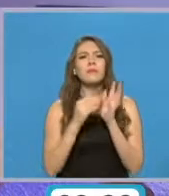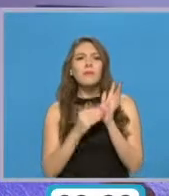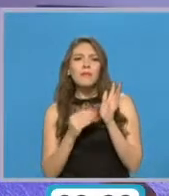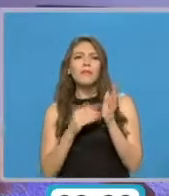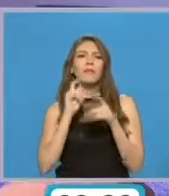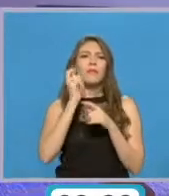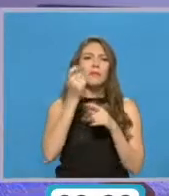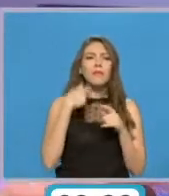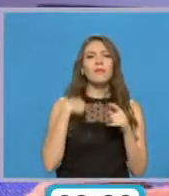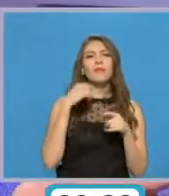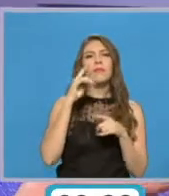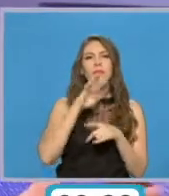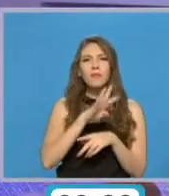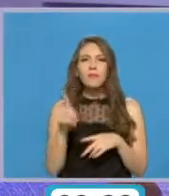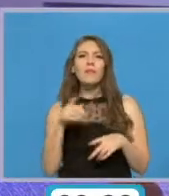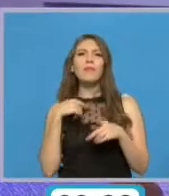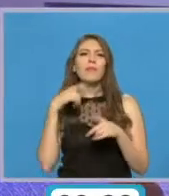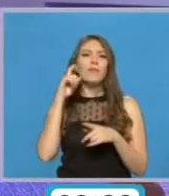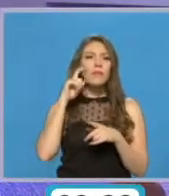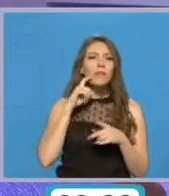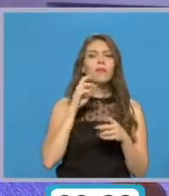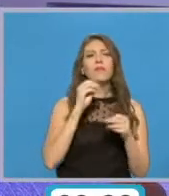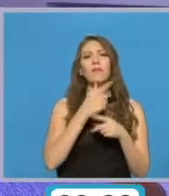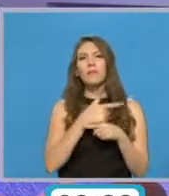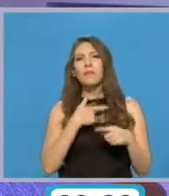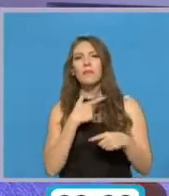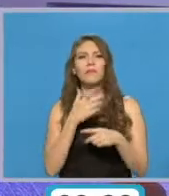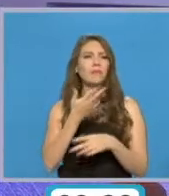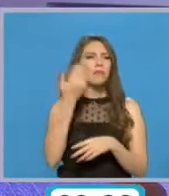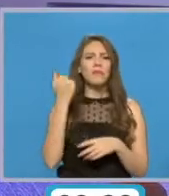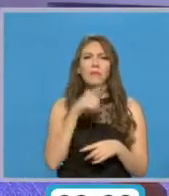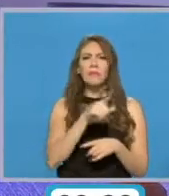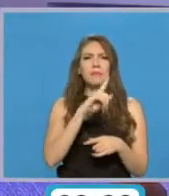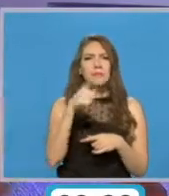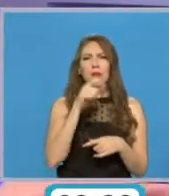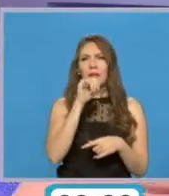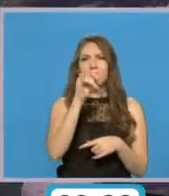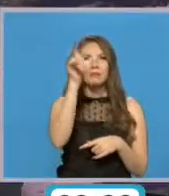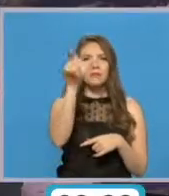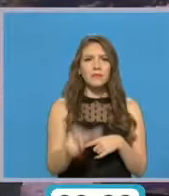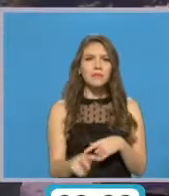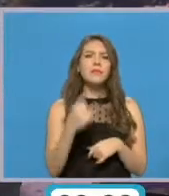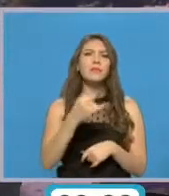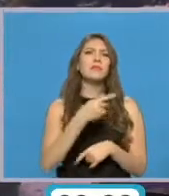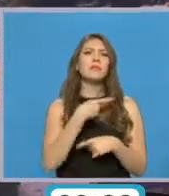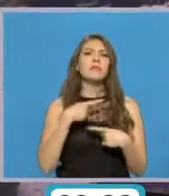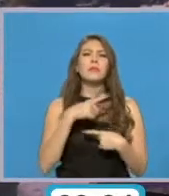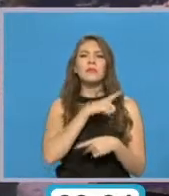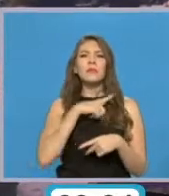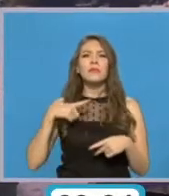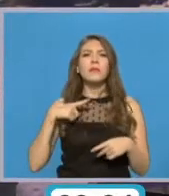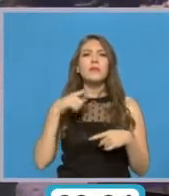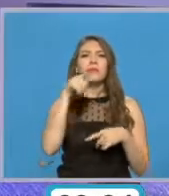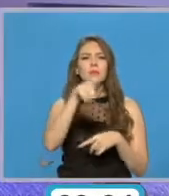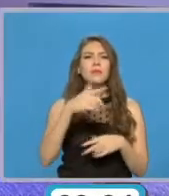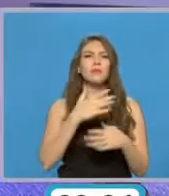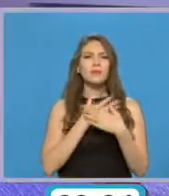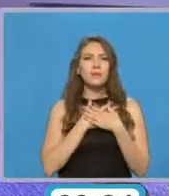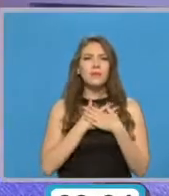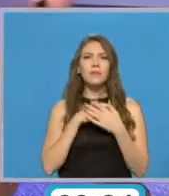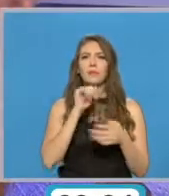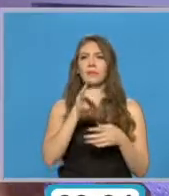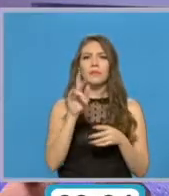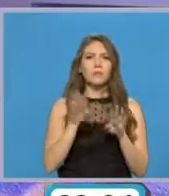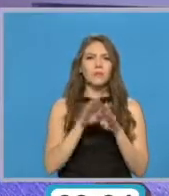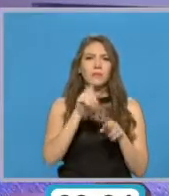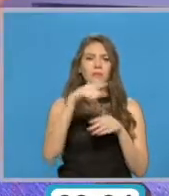si eres lo otro, o sea, nada, eres quien eres y la gente debería de amarte y quererte con las decisiones que tomes en vida. El problema es eso y